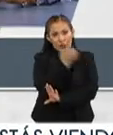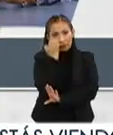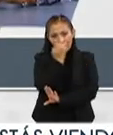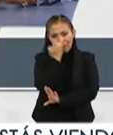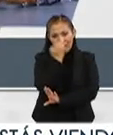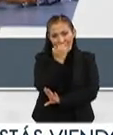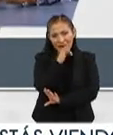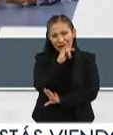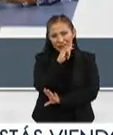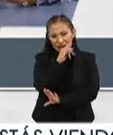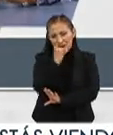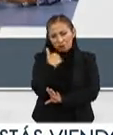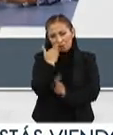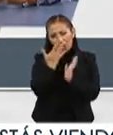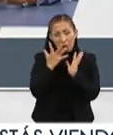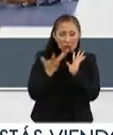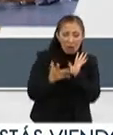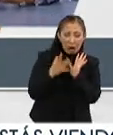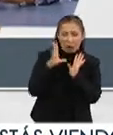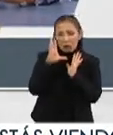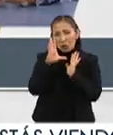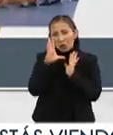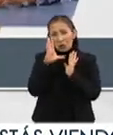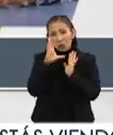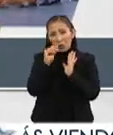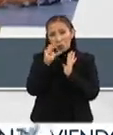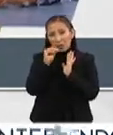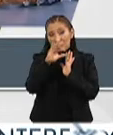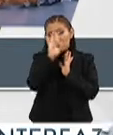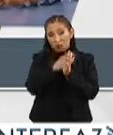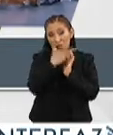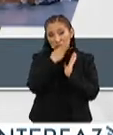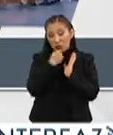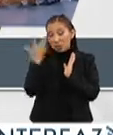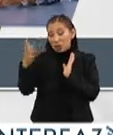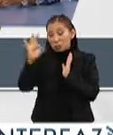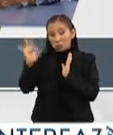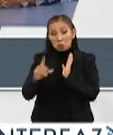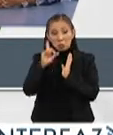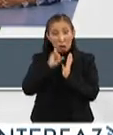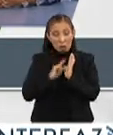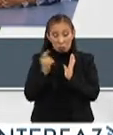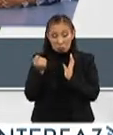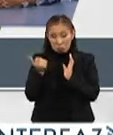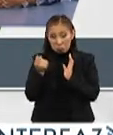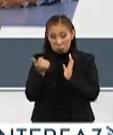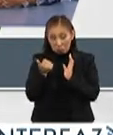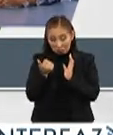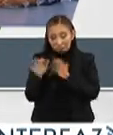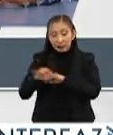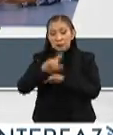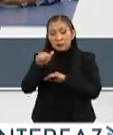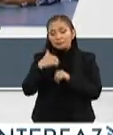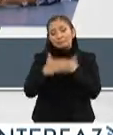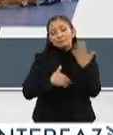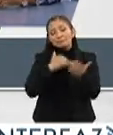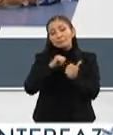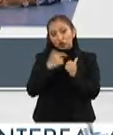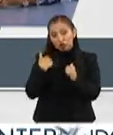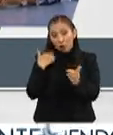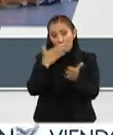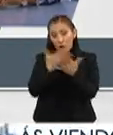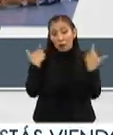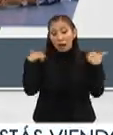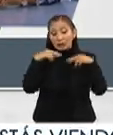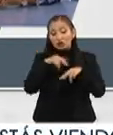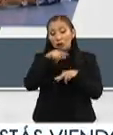Facultad de Ingeniería, más o menos había un 90-10, ¿no? 90% hombres, 10% mujeres. Después, cuando yo empecé a dar clases,